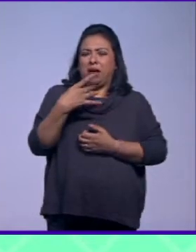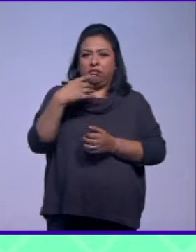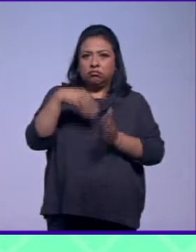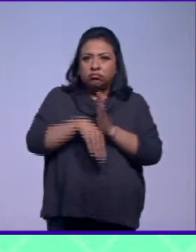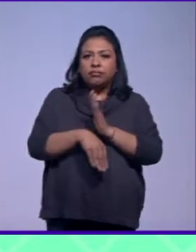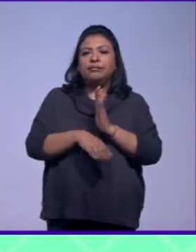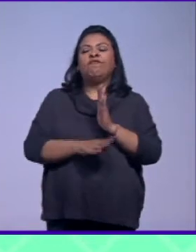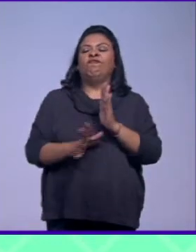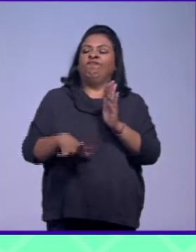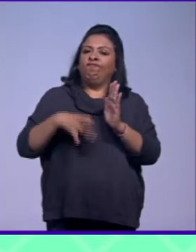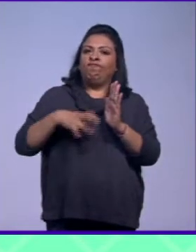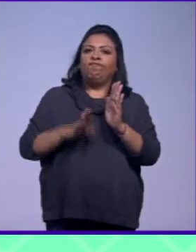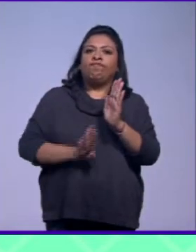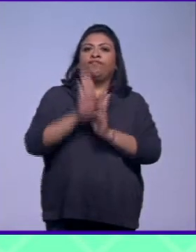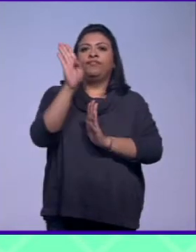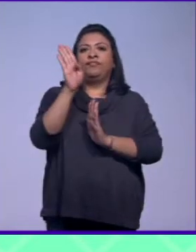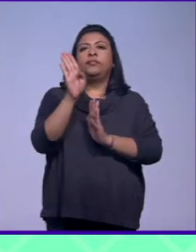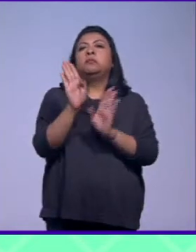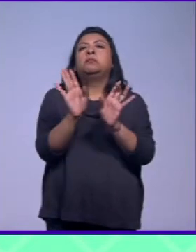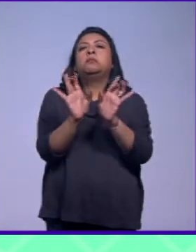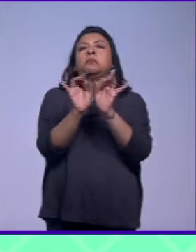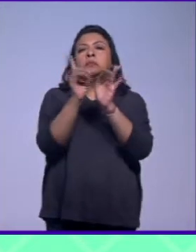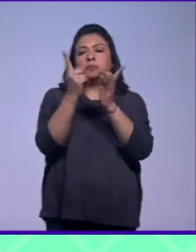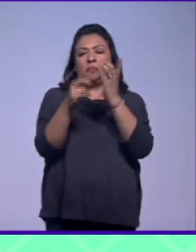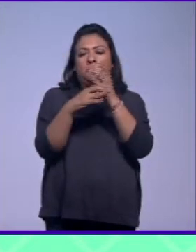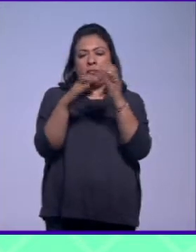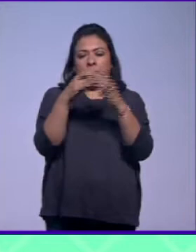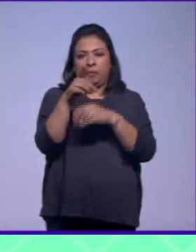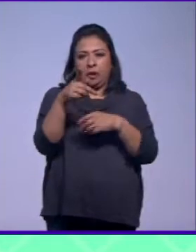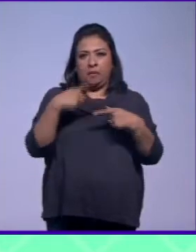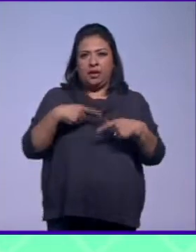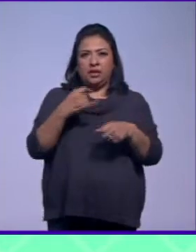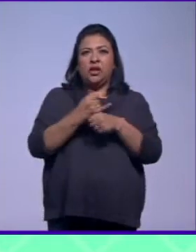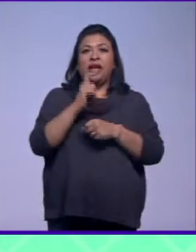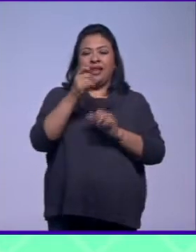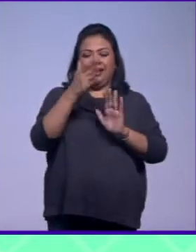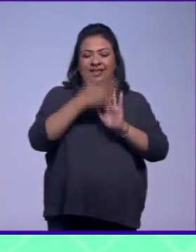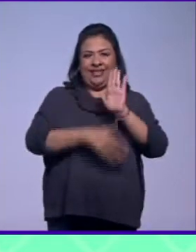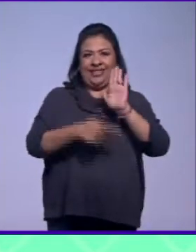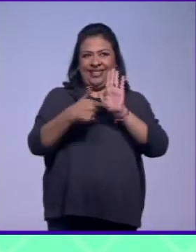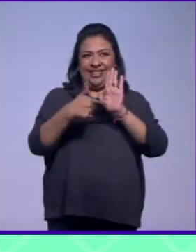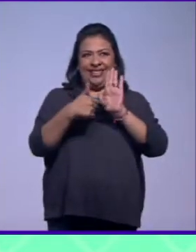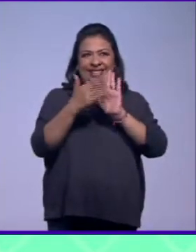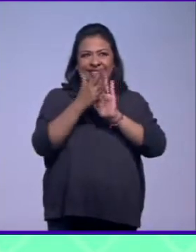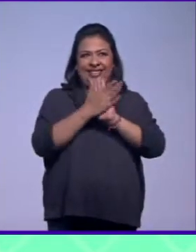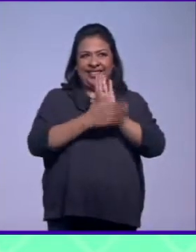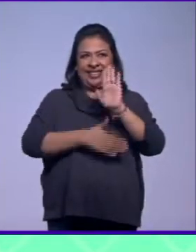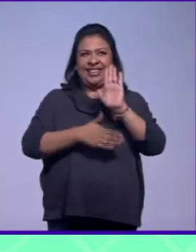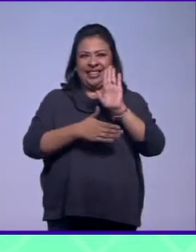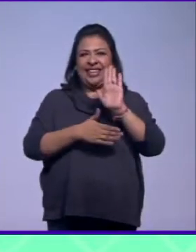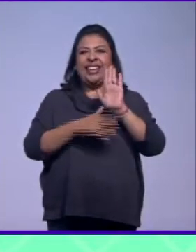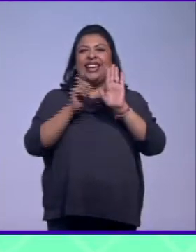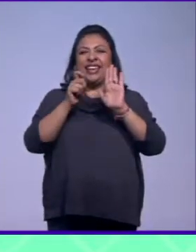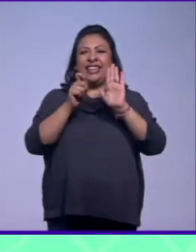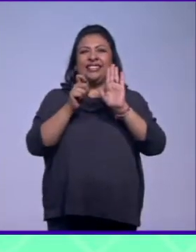hay una cosa que pasa por ese personaje que tiene que ver con la portada de aparición forzada